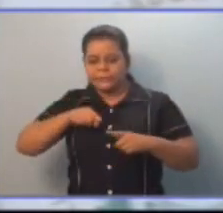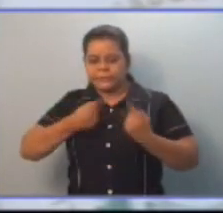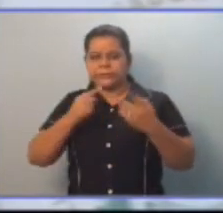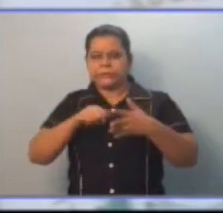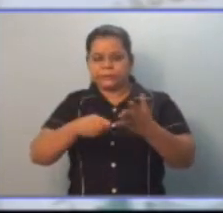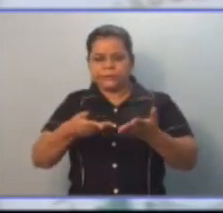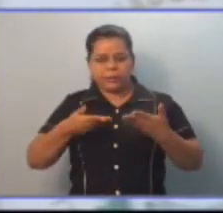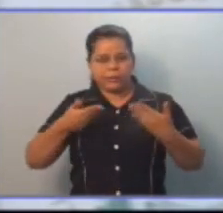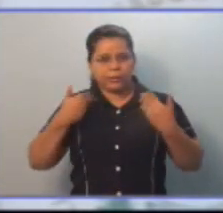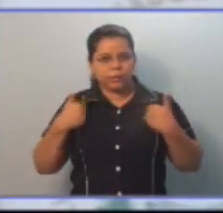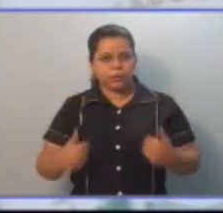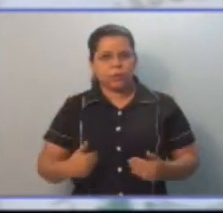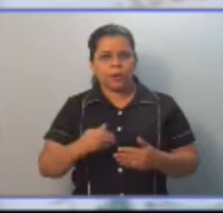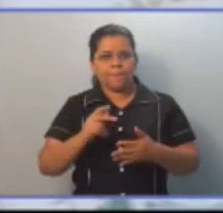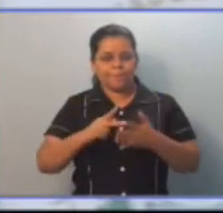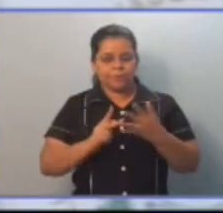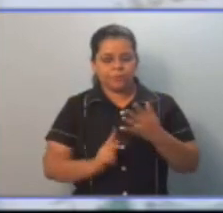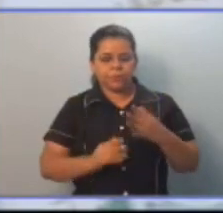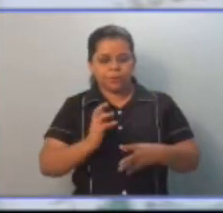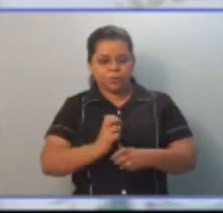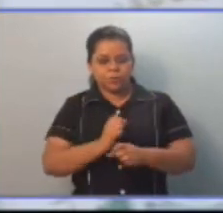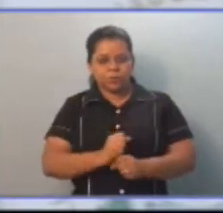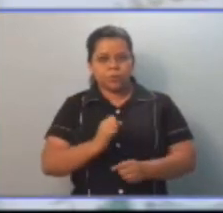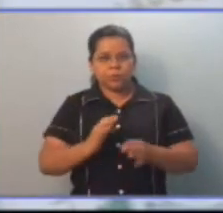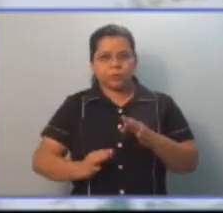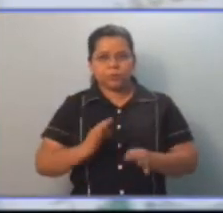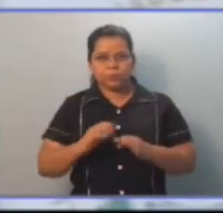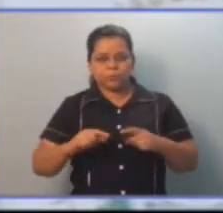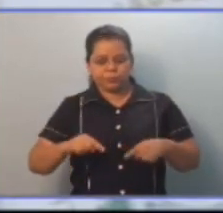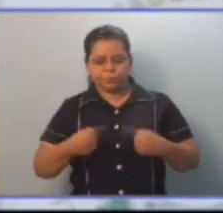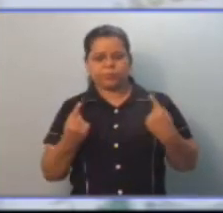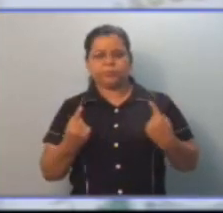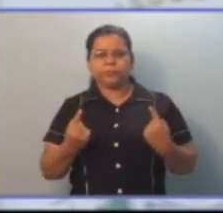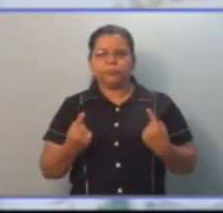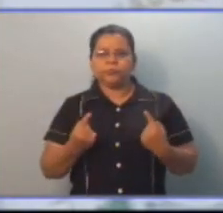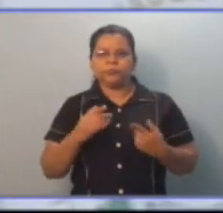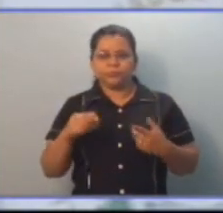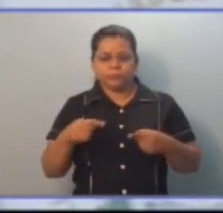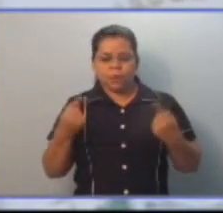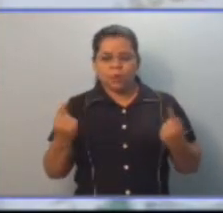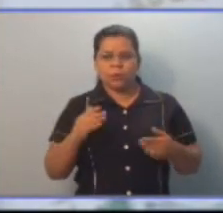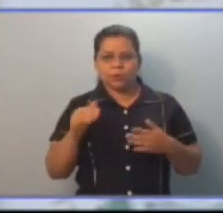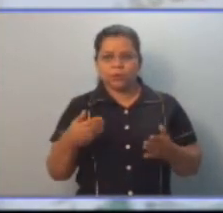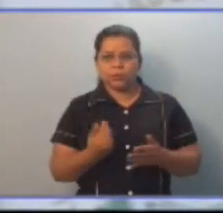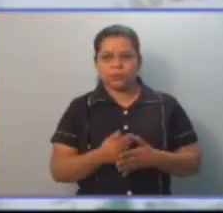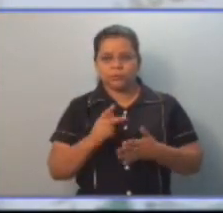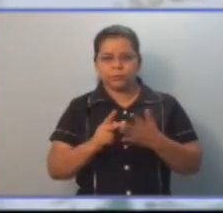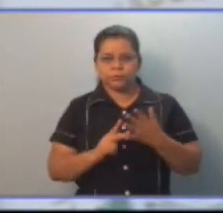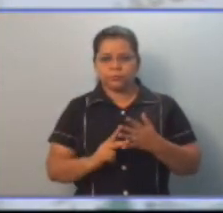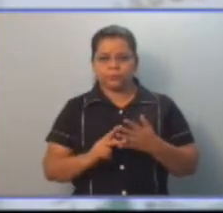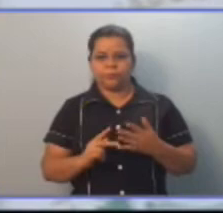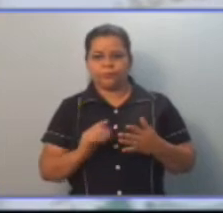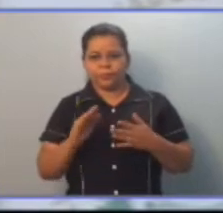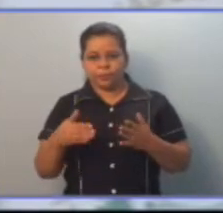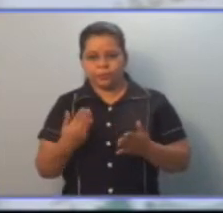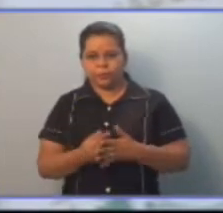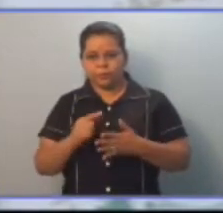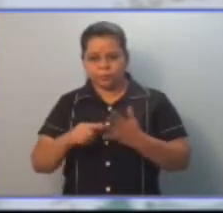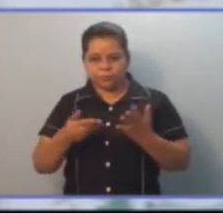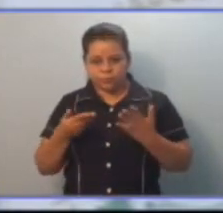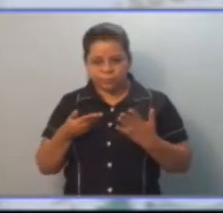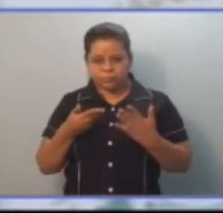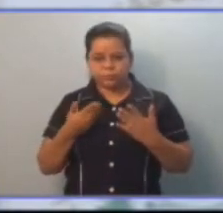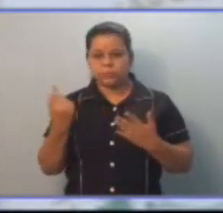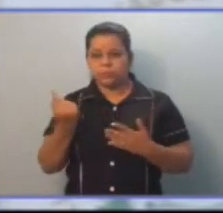decisis, se ha atentado contra el principio de seguridad jurídica, se ha atentado contra el principio que el derecho procesal penal solo